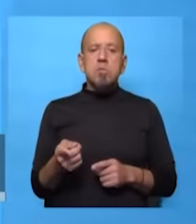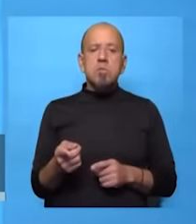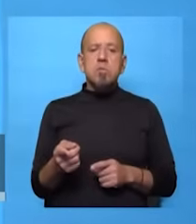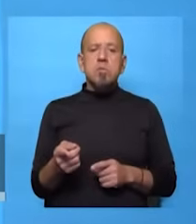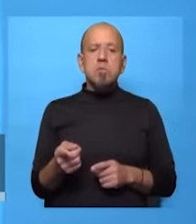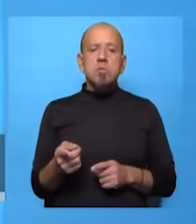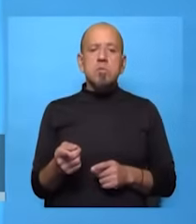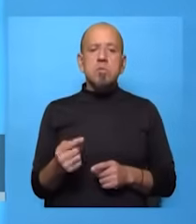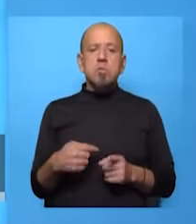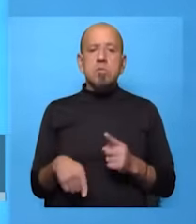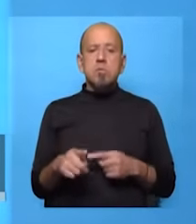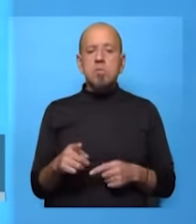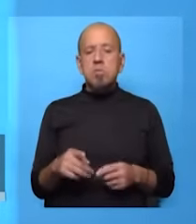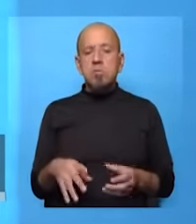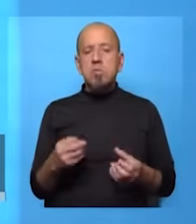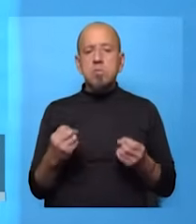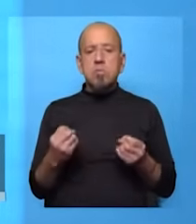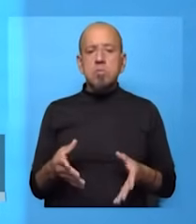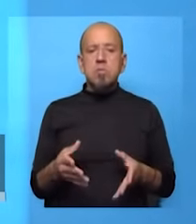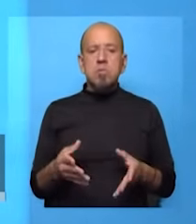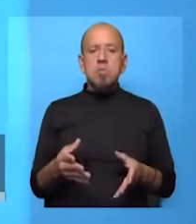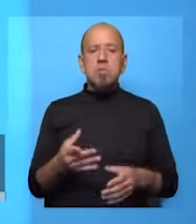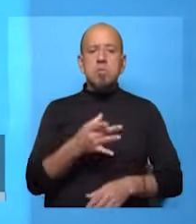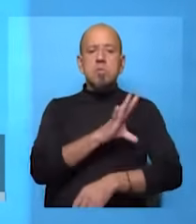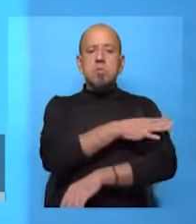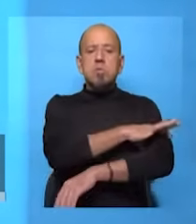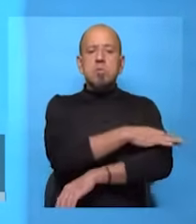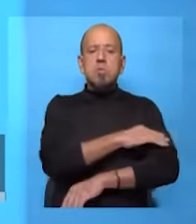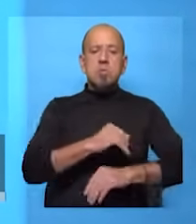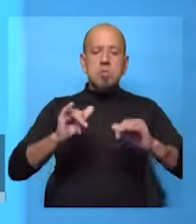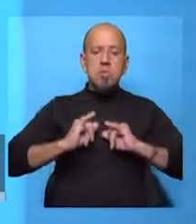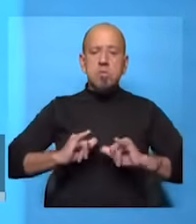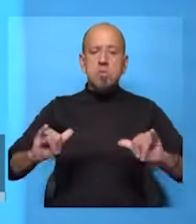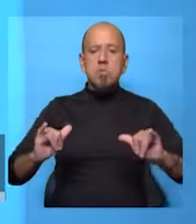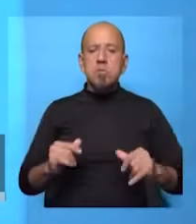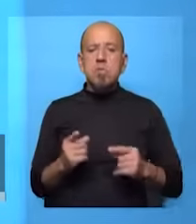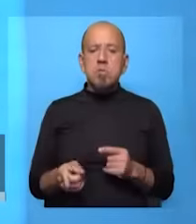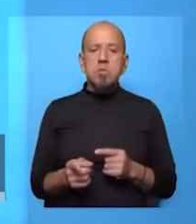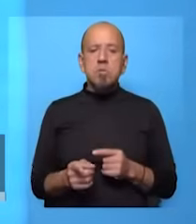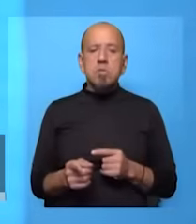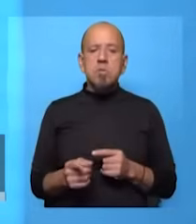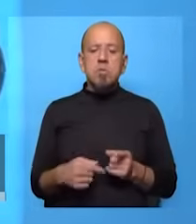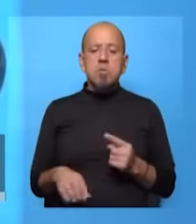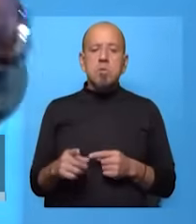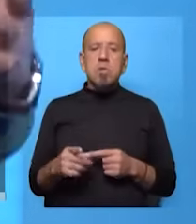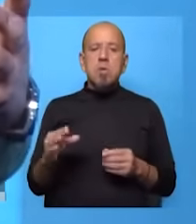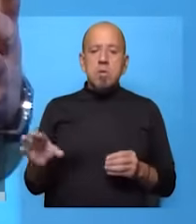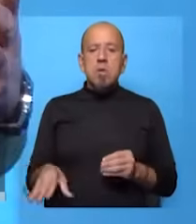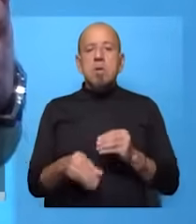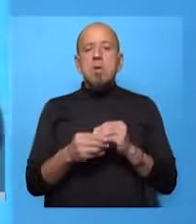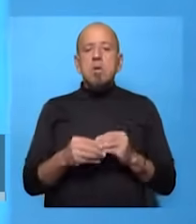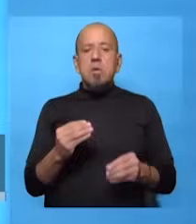venir porque la con mandú y este lanzamiento de campaña que hemos hecho ha generado que se le siga sumando